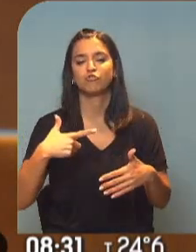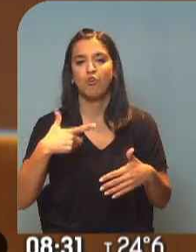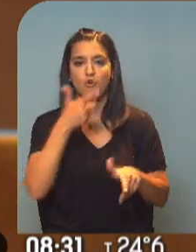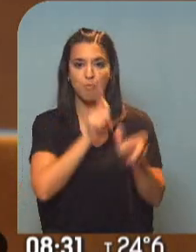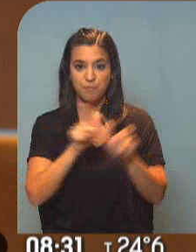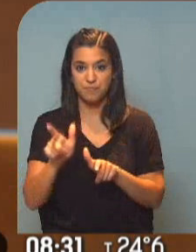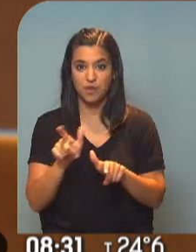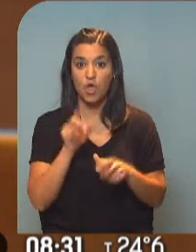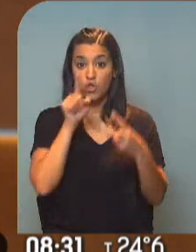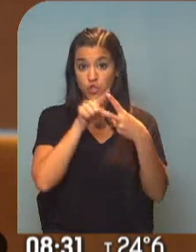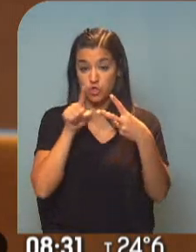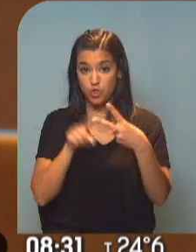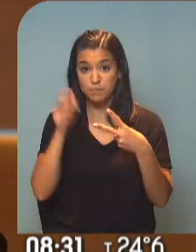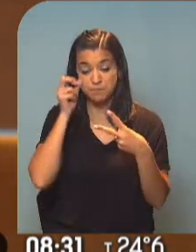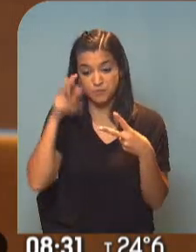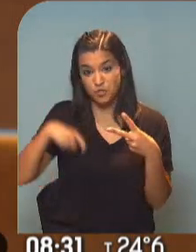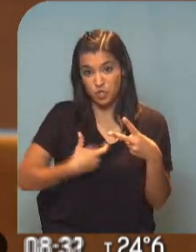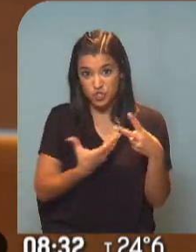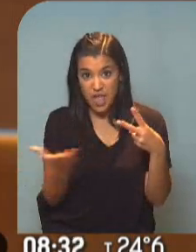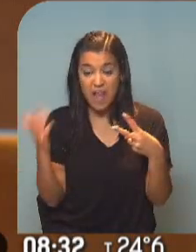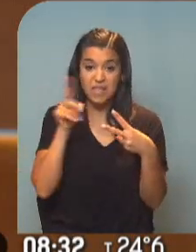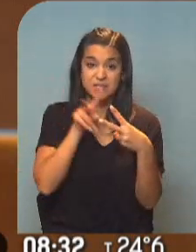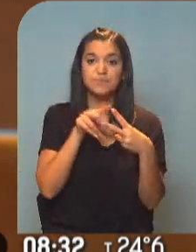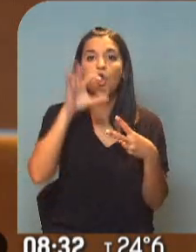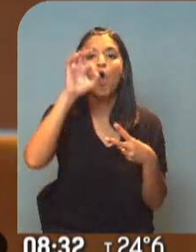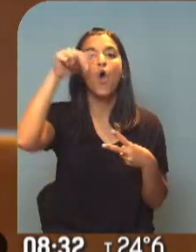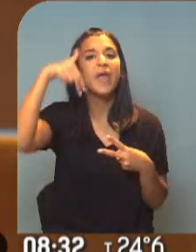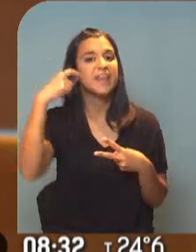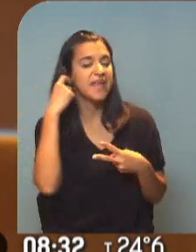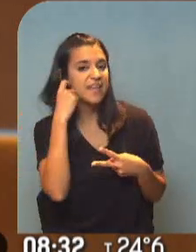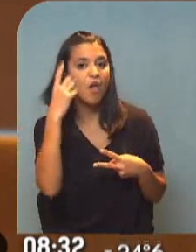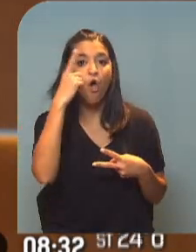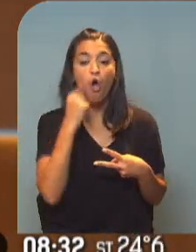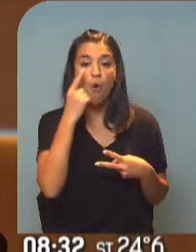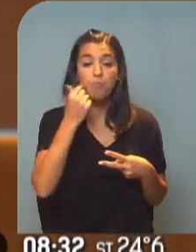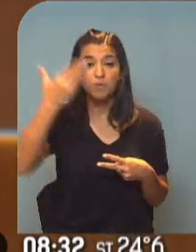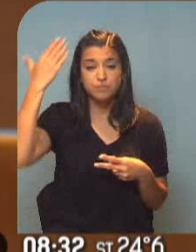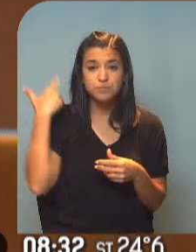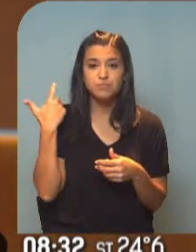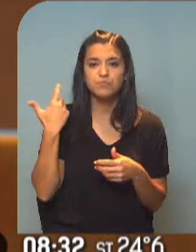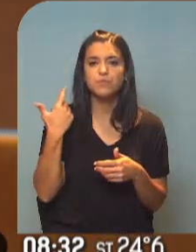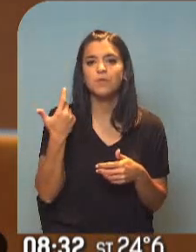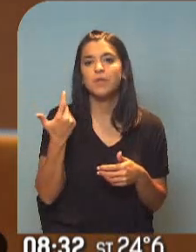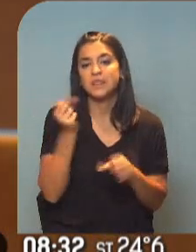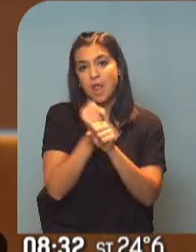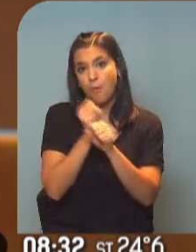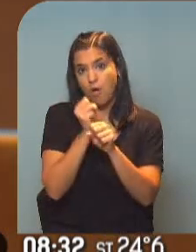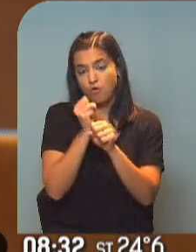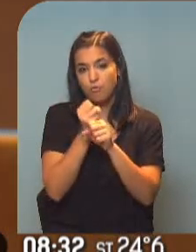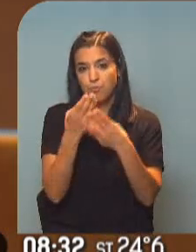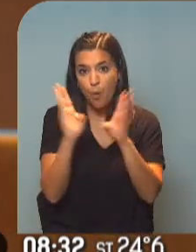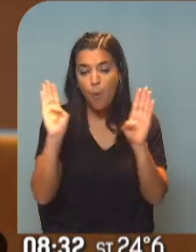caso de dos programas sociales muy importantes a partir de una ong de un hombre que ha estado mucho tiempo en la función pública que ha sido